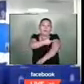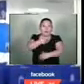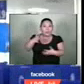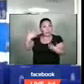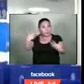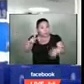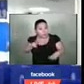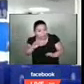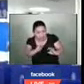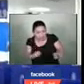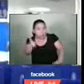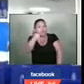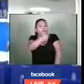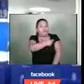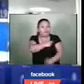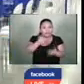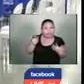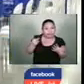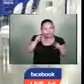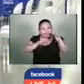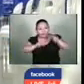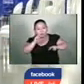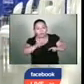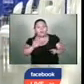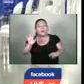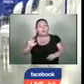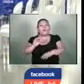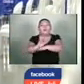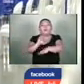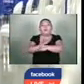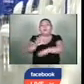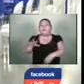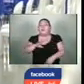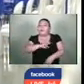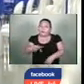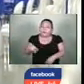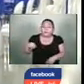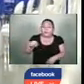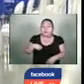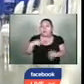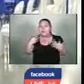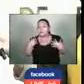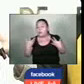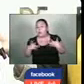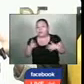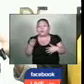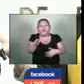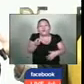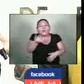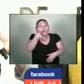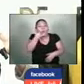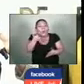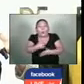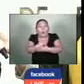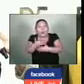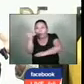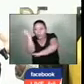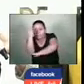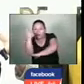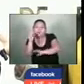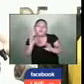minutos. Entonces, les recomendamos lo necesario a los familiares para que puedan tener la tranquilidad y, por supuesto, un número de emergencia ante cualquier situación